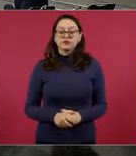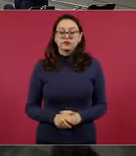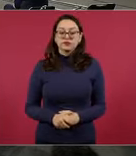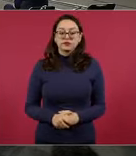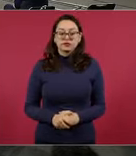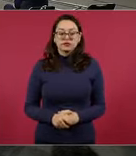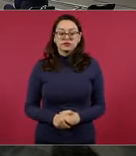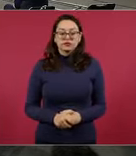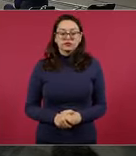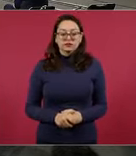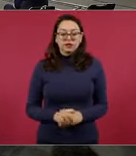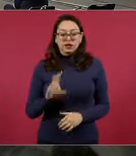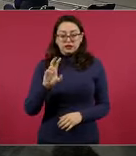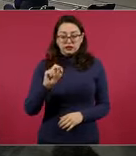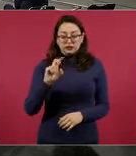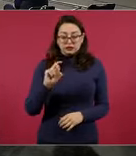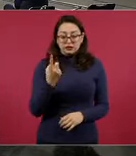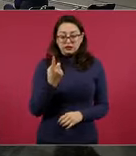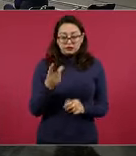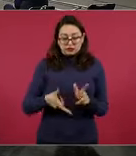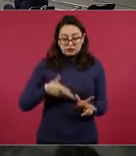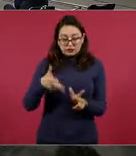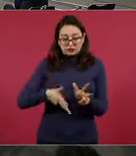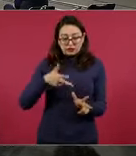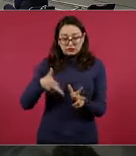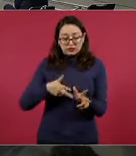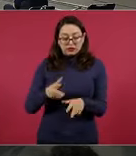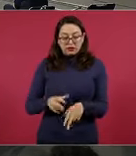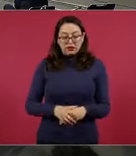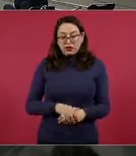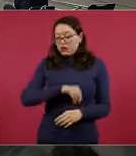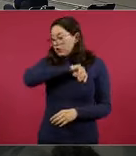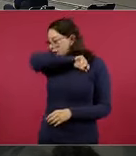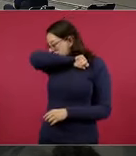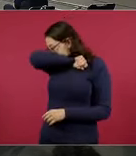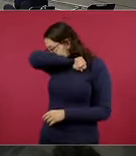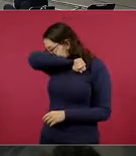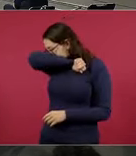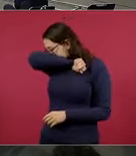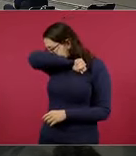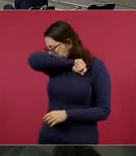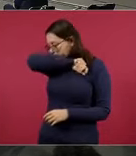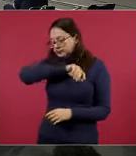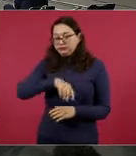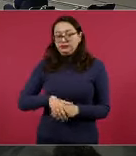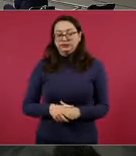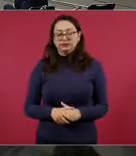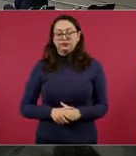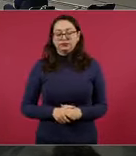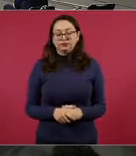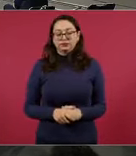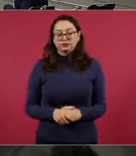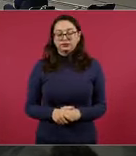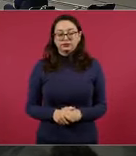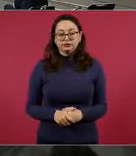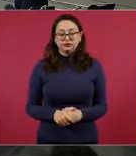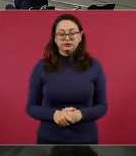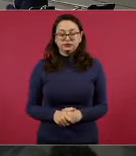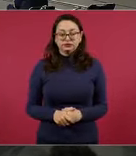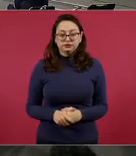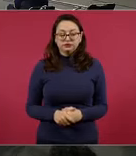31, ¿no? Así es, cuando el servicio esté completo será. Así va a ser. Sí. Entonces, todavía